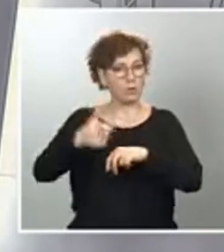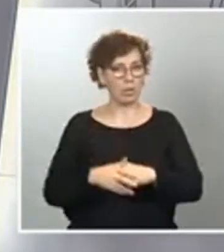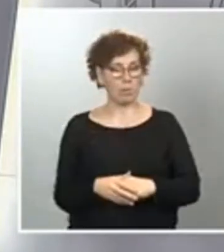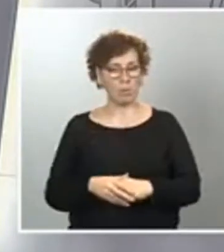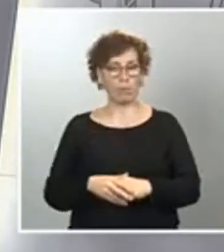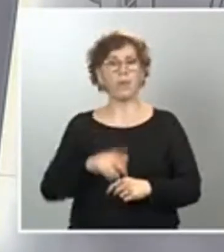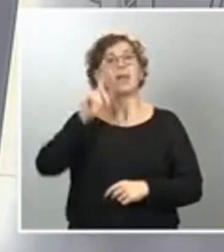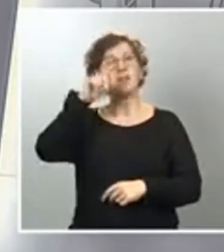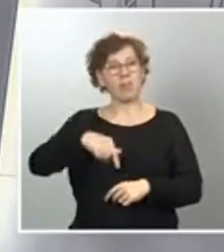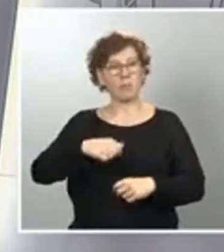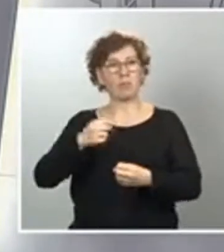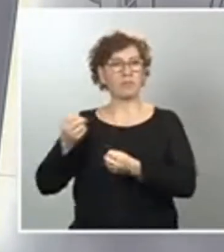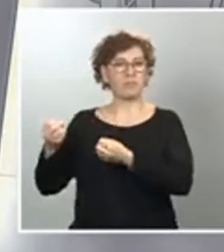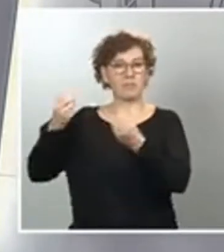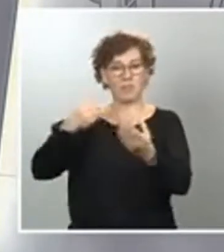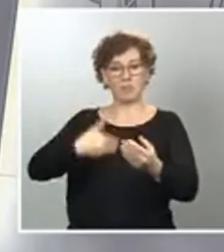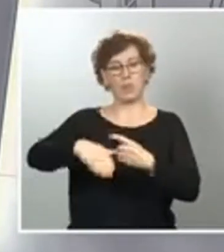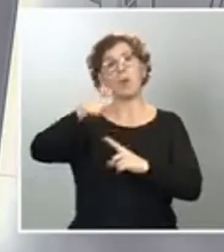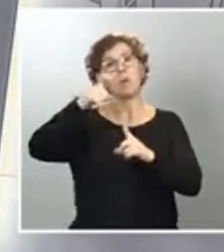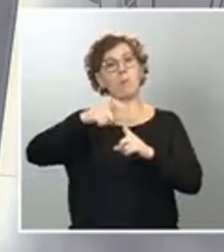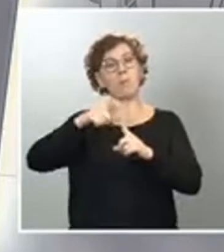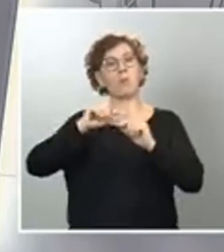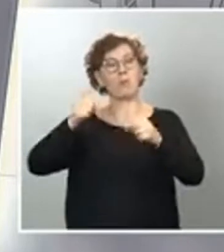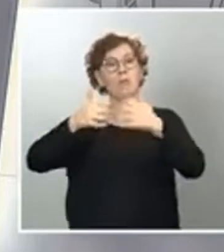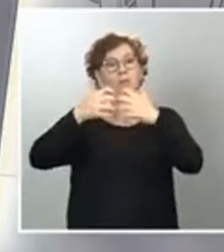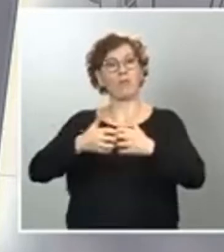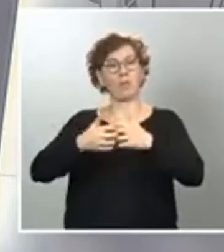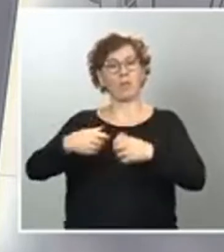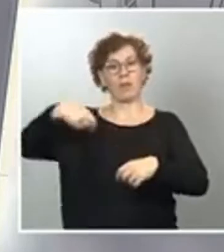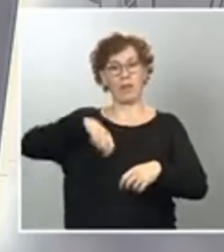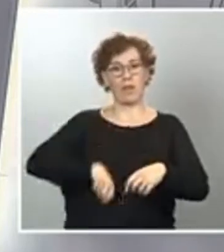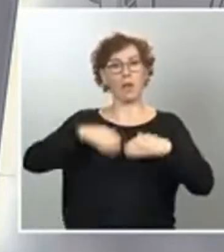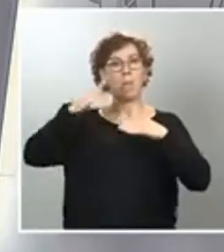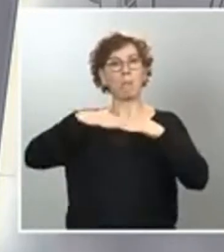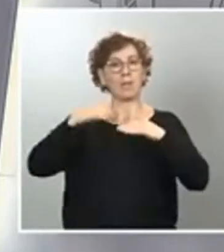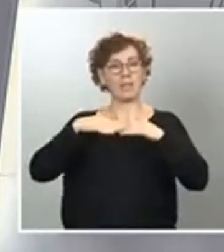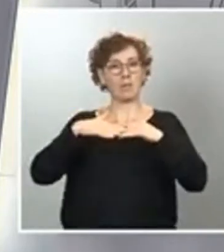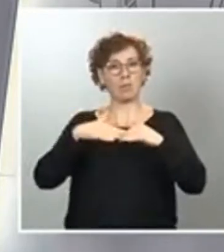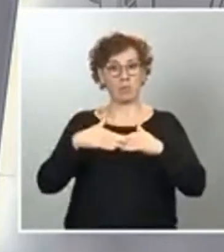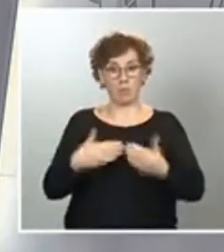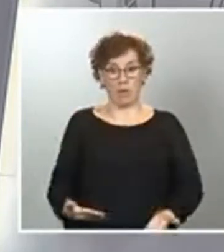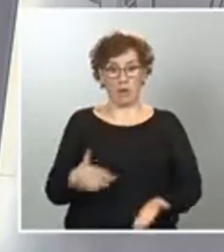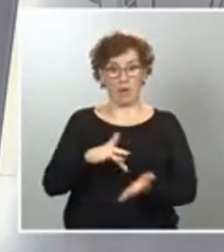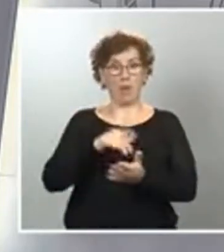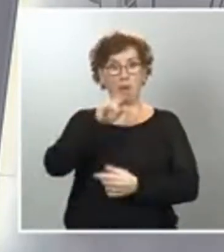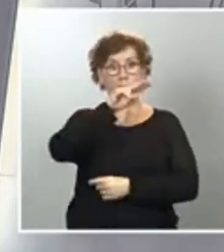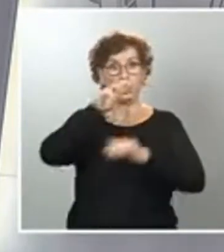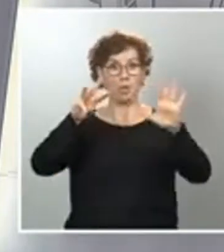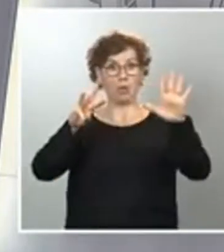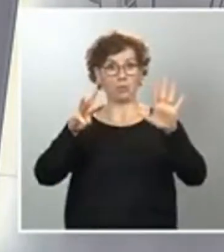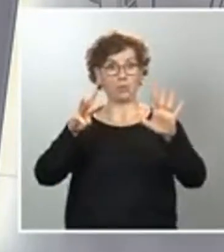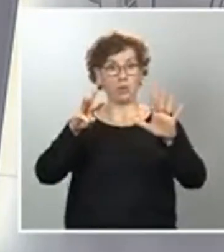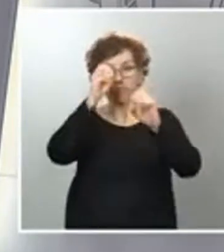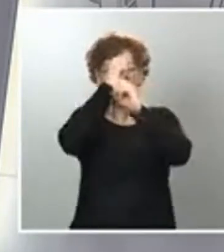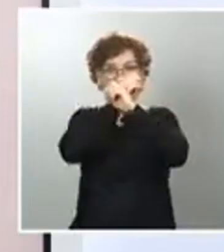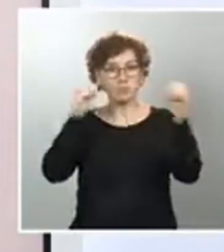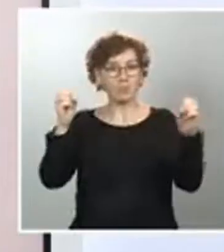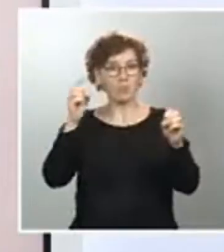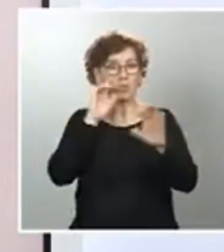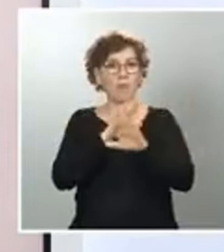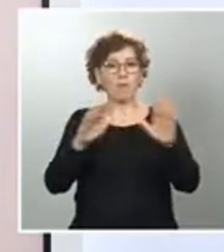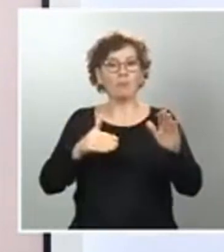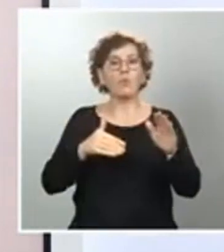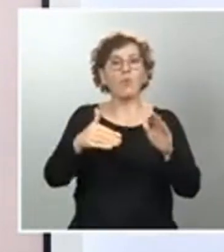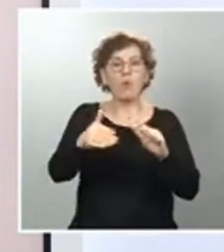en marcha el ingreso mínimo vital y estamos a 28 y aún no sabemos nada. ¿Cómo y cuándo se va a saber si va a entrar en vigor?